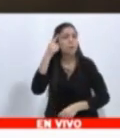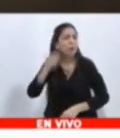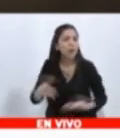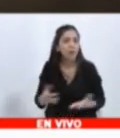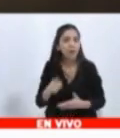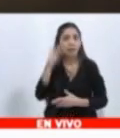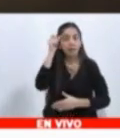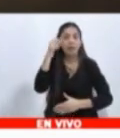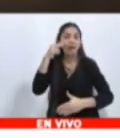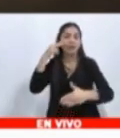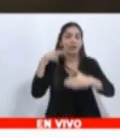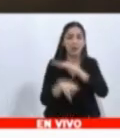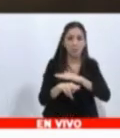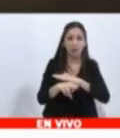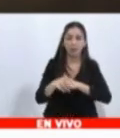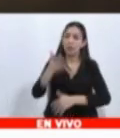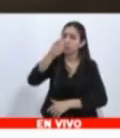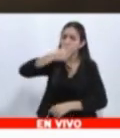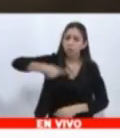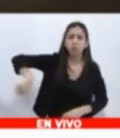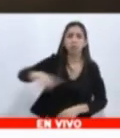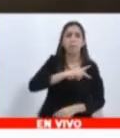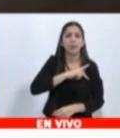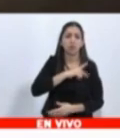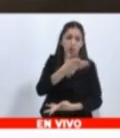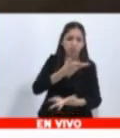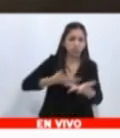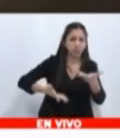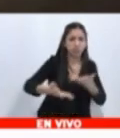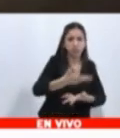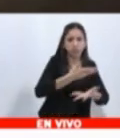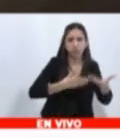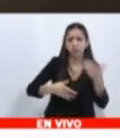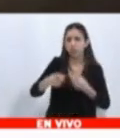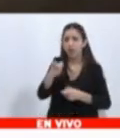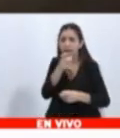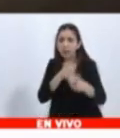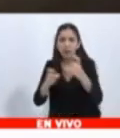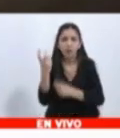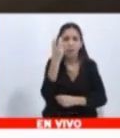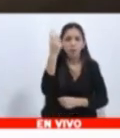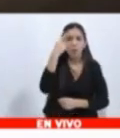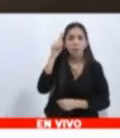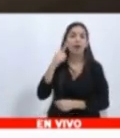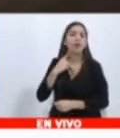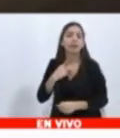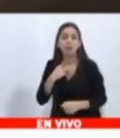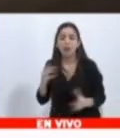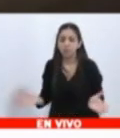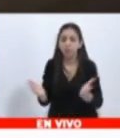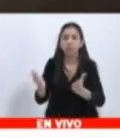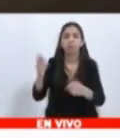que sea transparente y todos contribuyamos en la mejor estrategia para defender los